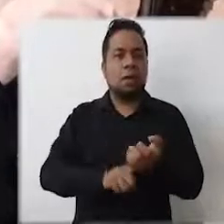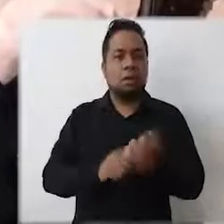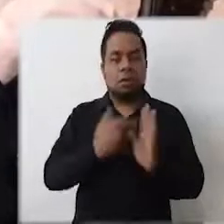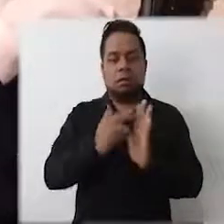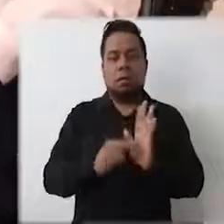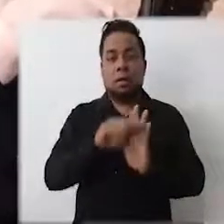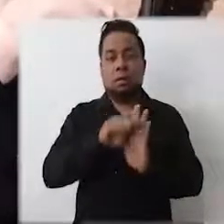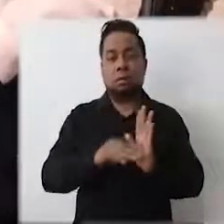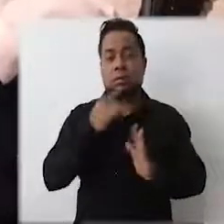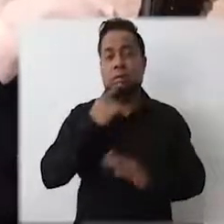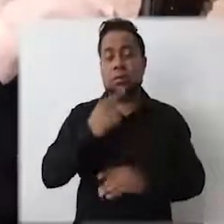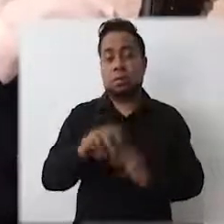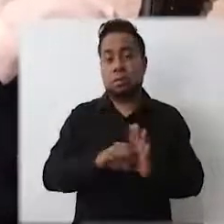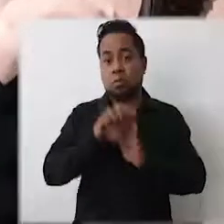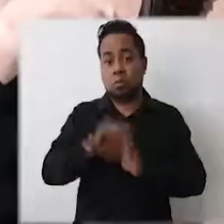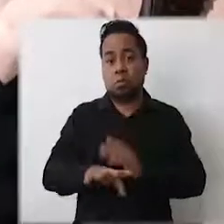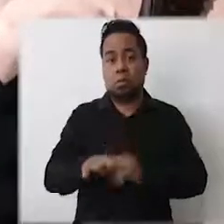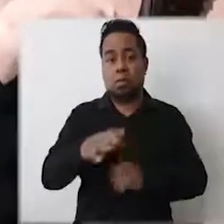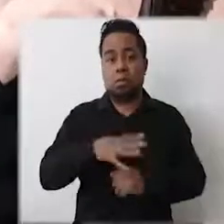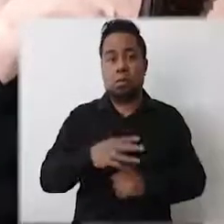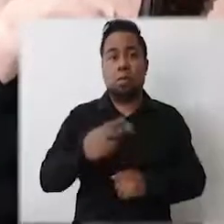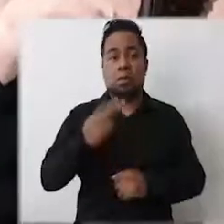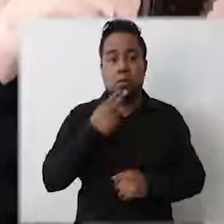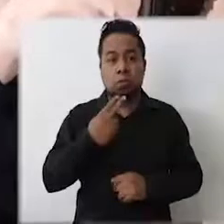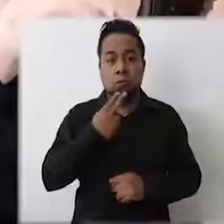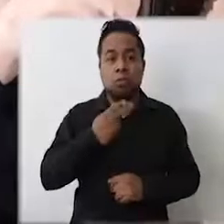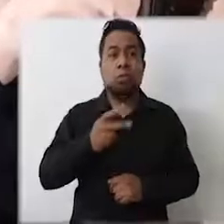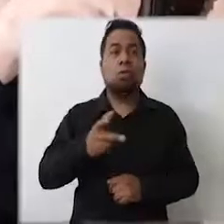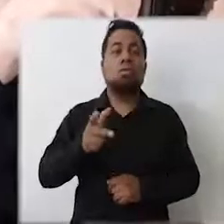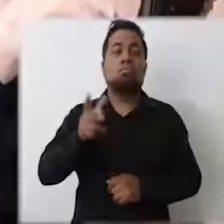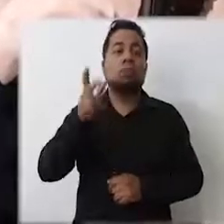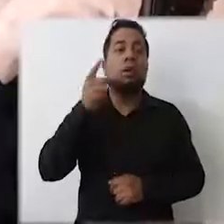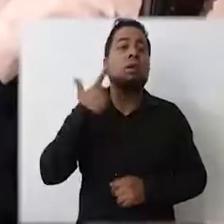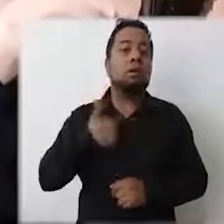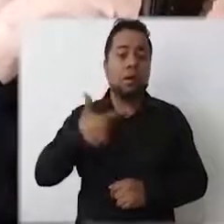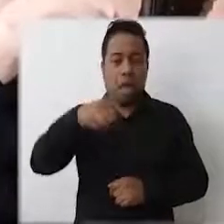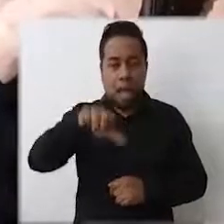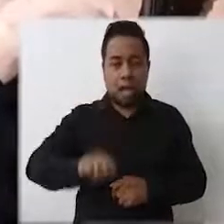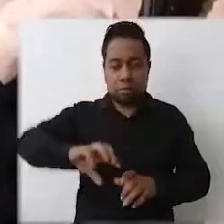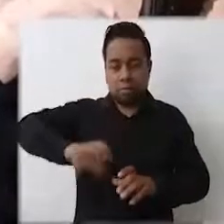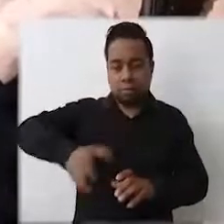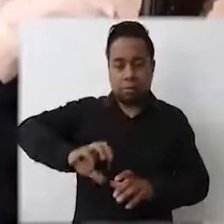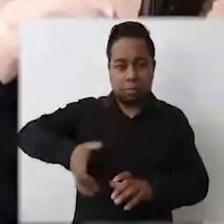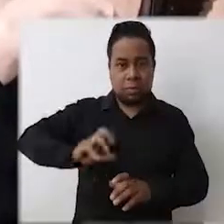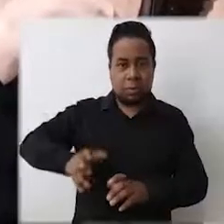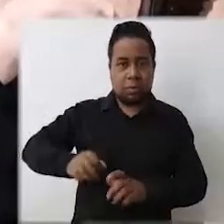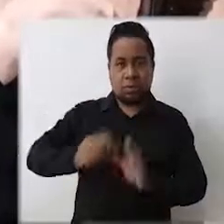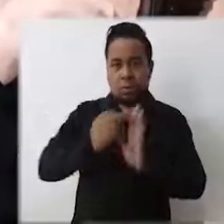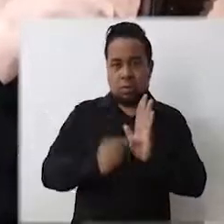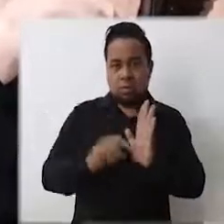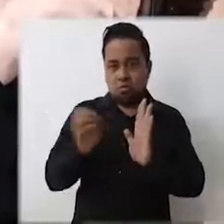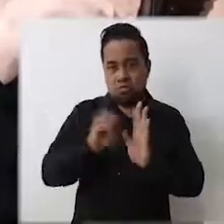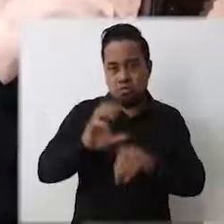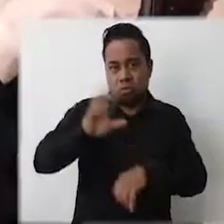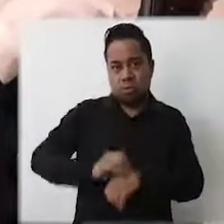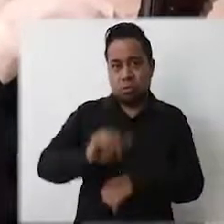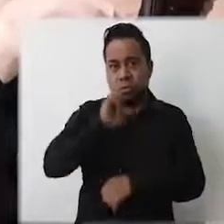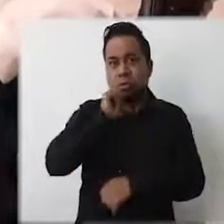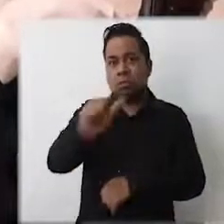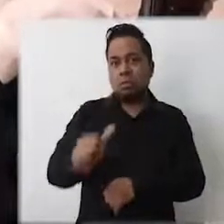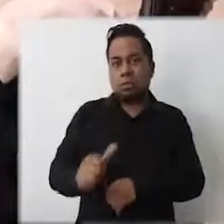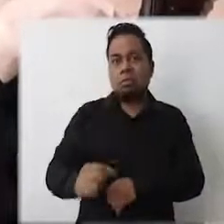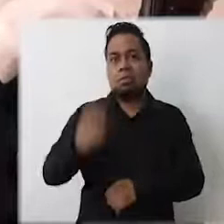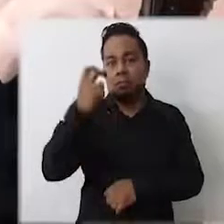la anuencia de los vecinos y de las vecinas, que es también algo muy importante, entiendo que esto como comisión ya lo determinaron,